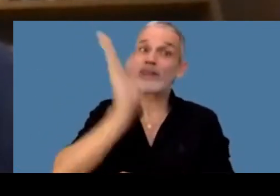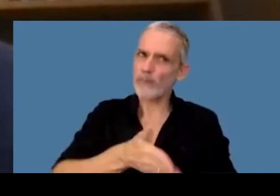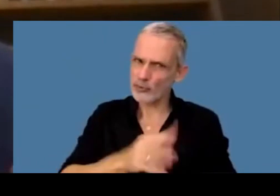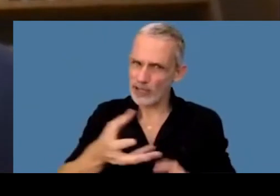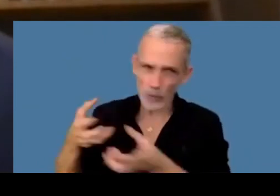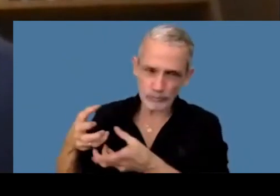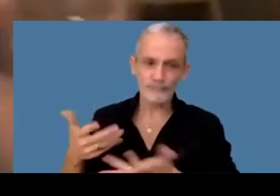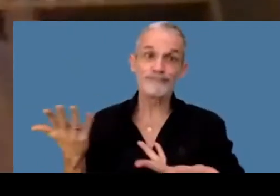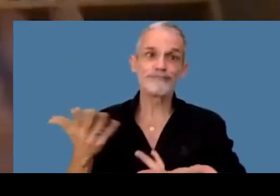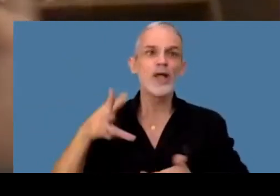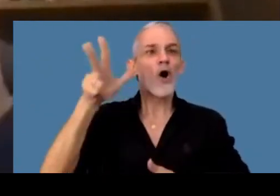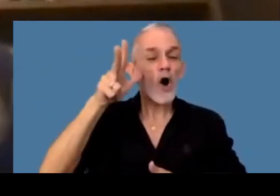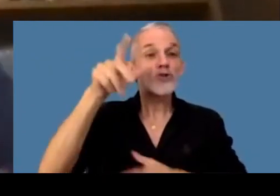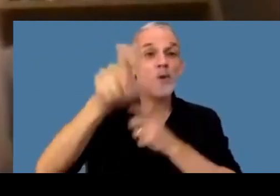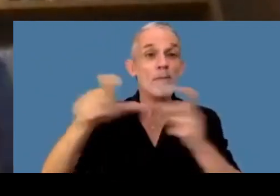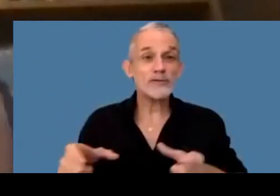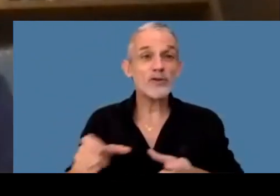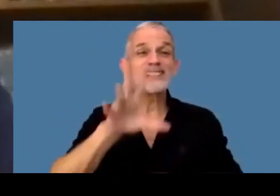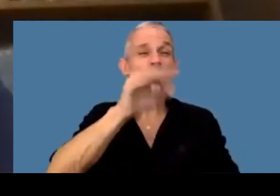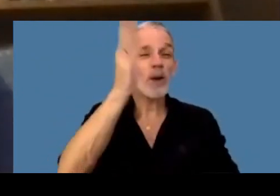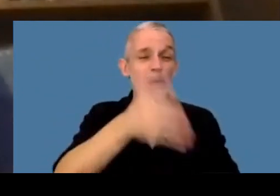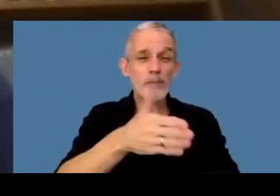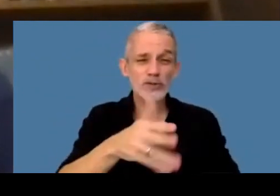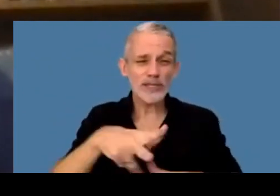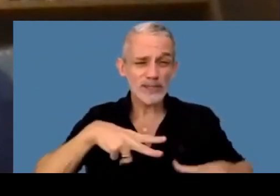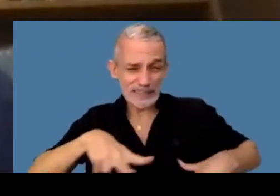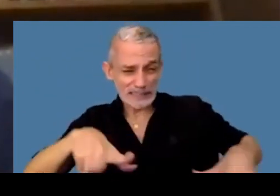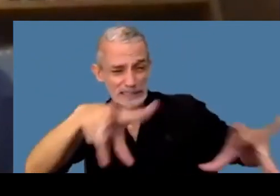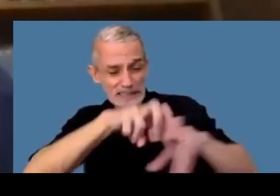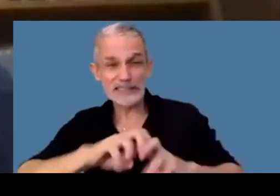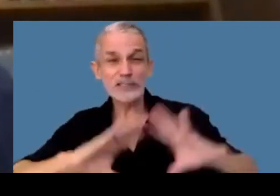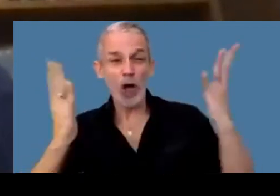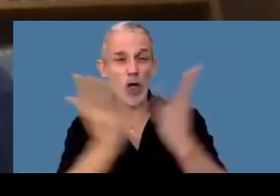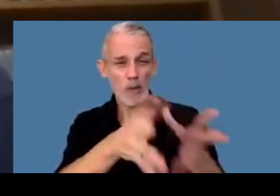8 personas tienen más del 50% de la riqueza del planeta.